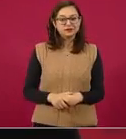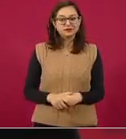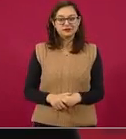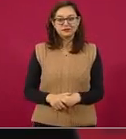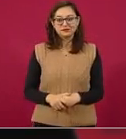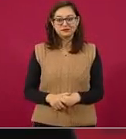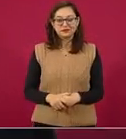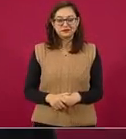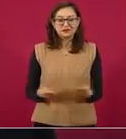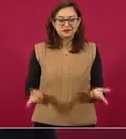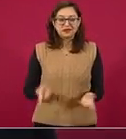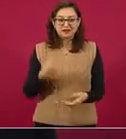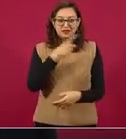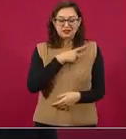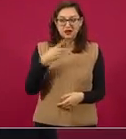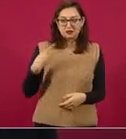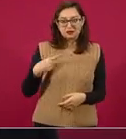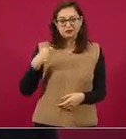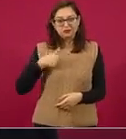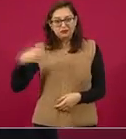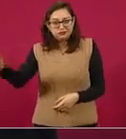tenía yo que ir en avión, pero